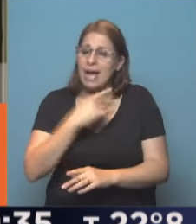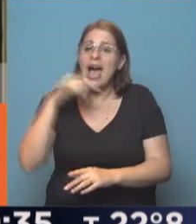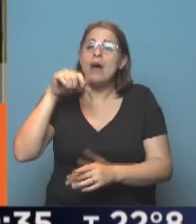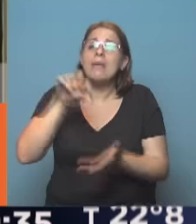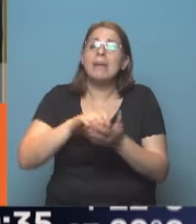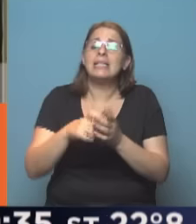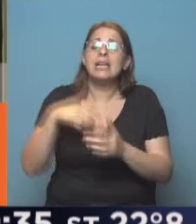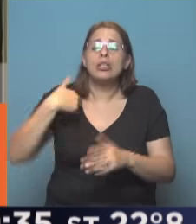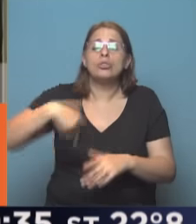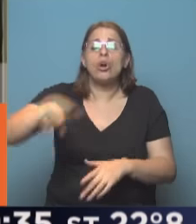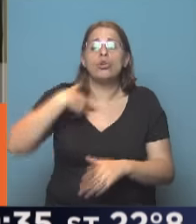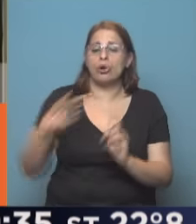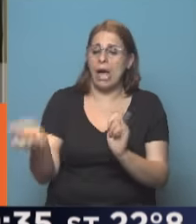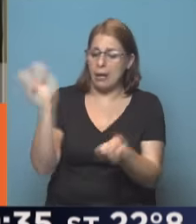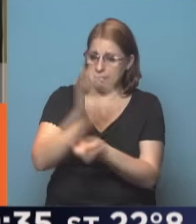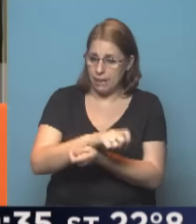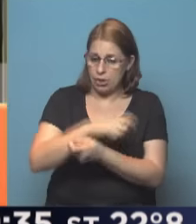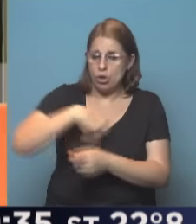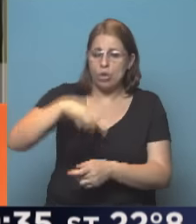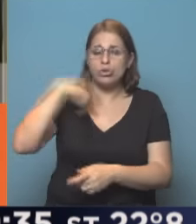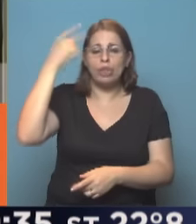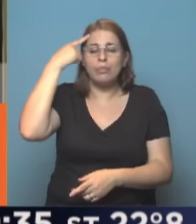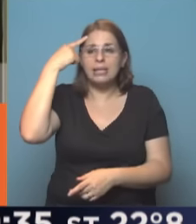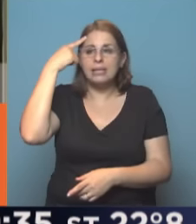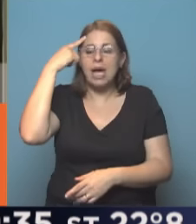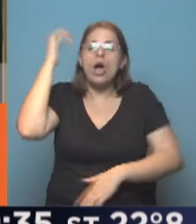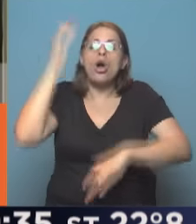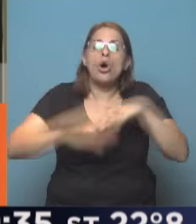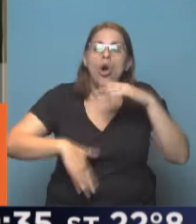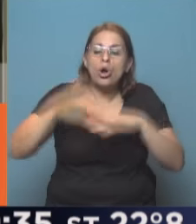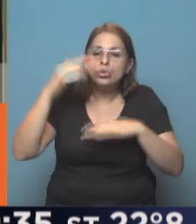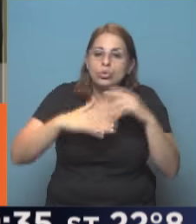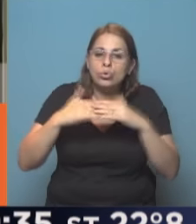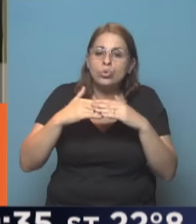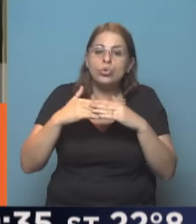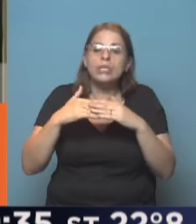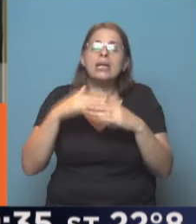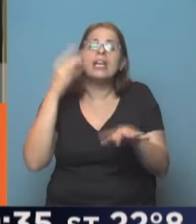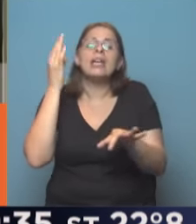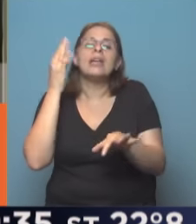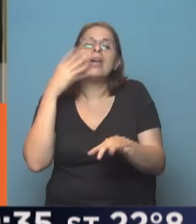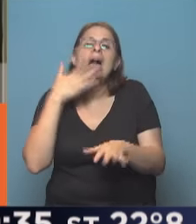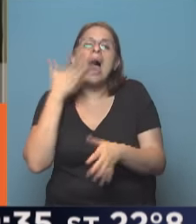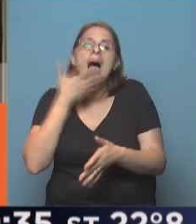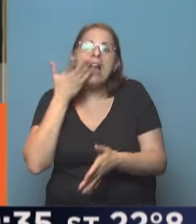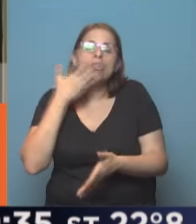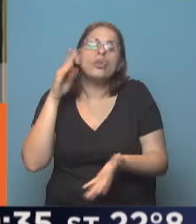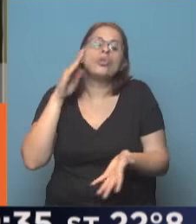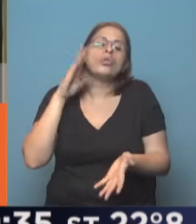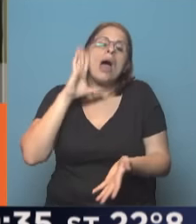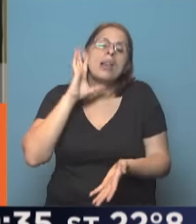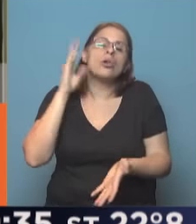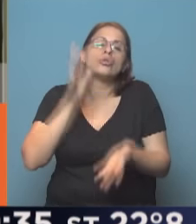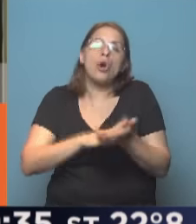cambiarlo. Nosotros no creemos que se pueda construir un relato, mucho menos sobre la educación. La